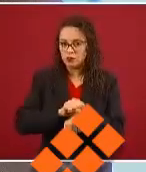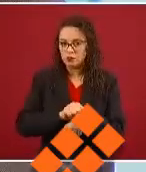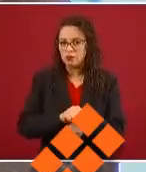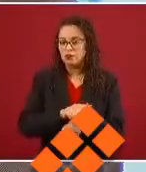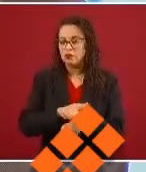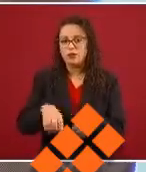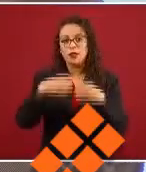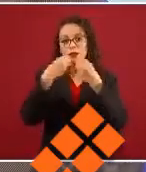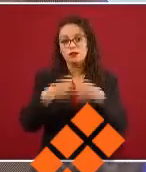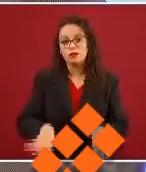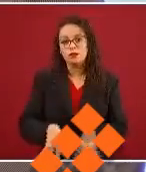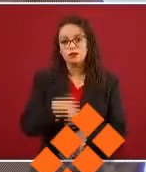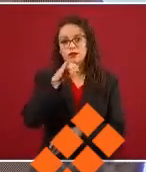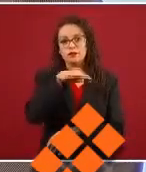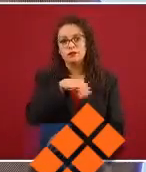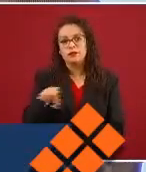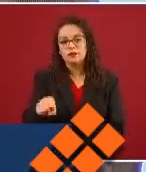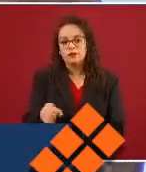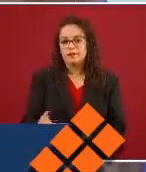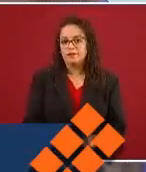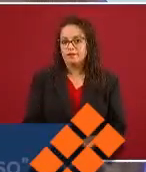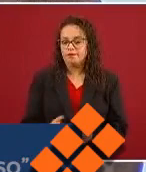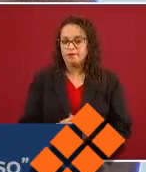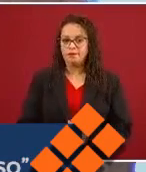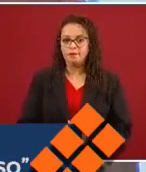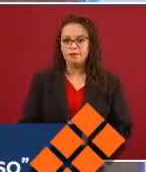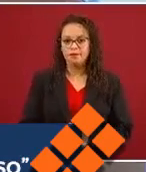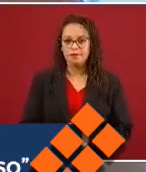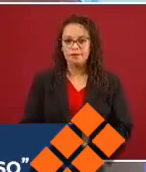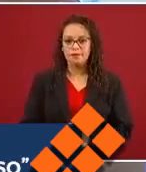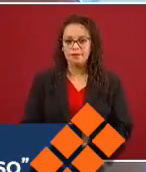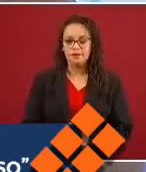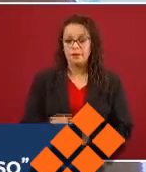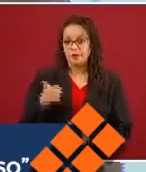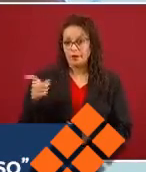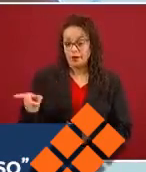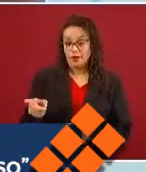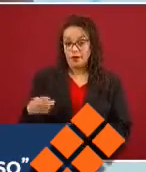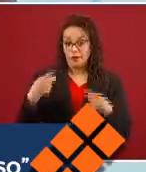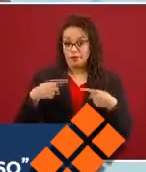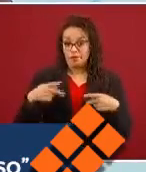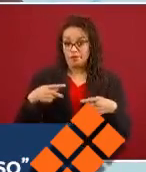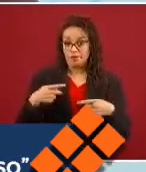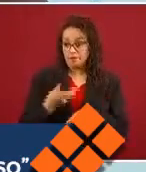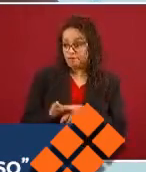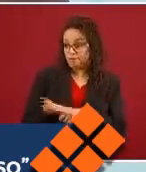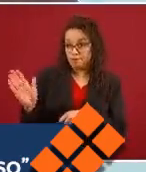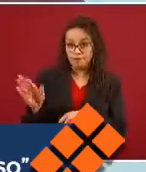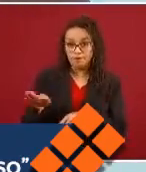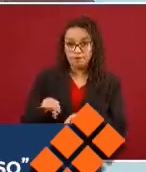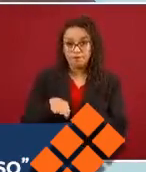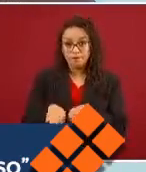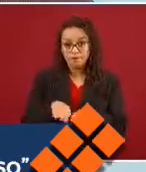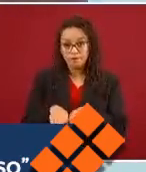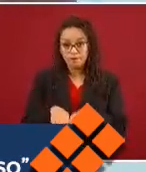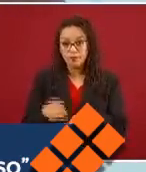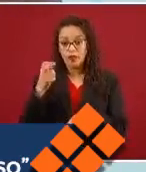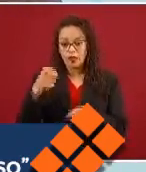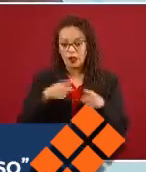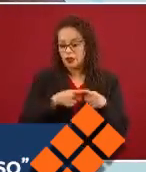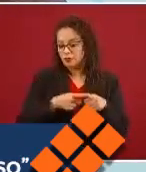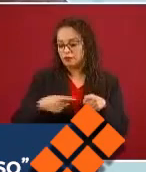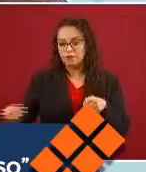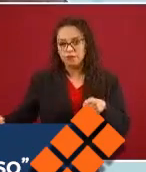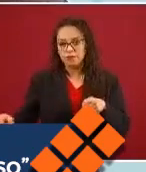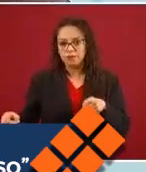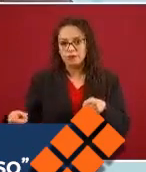12.652. Un trabajador, a la hora que es separado, empiezan a contar 8 semanas, y al cumplimiento